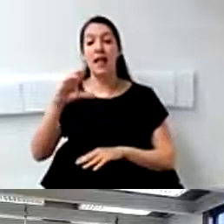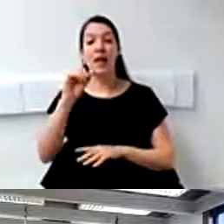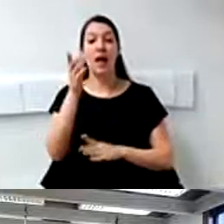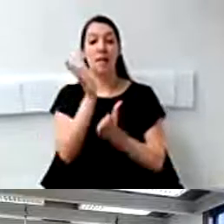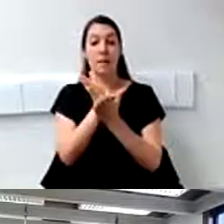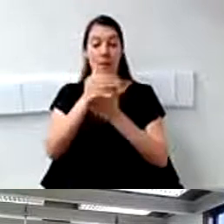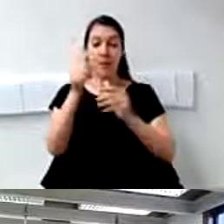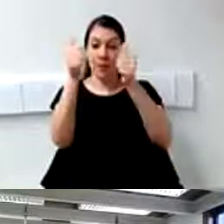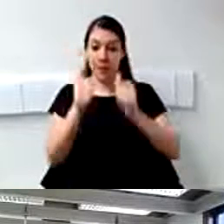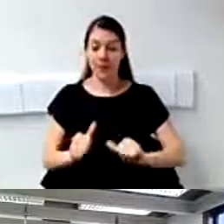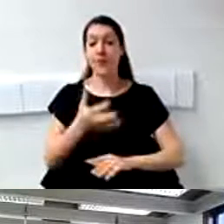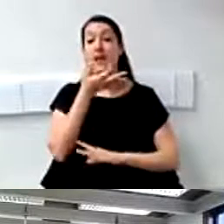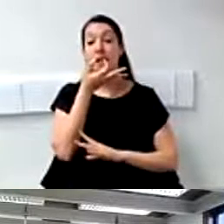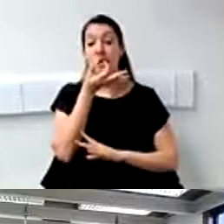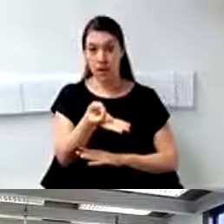decía,